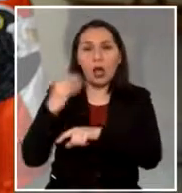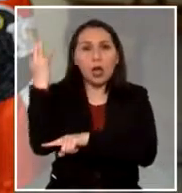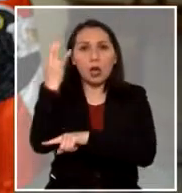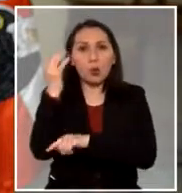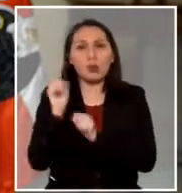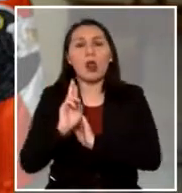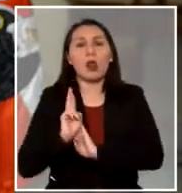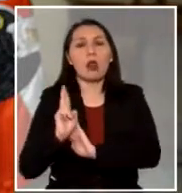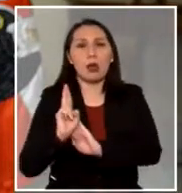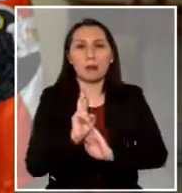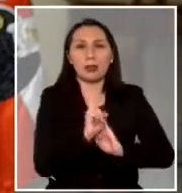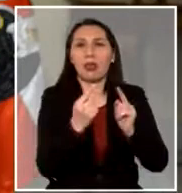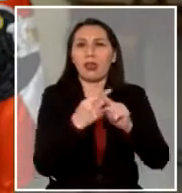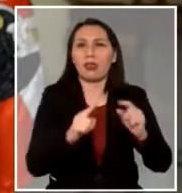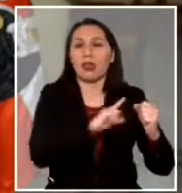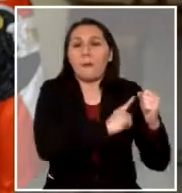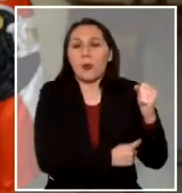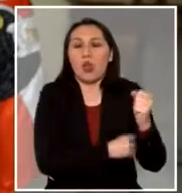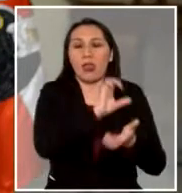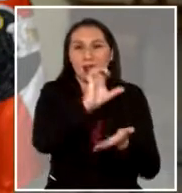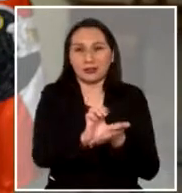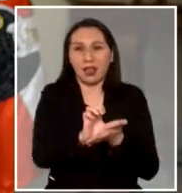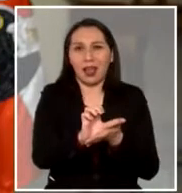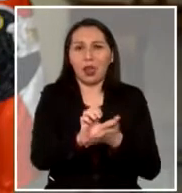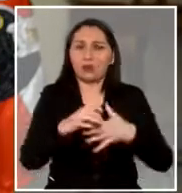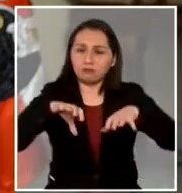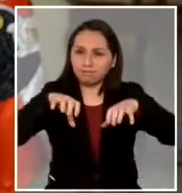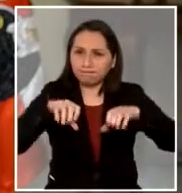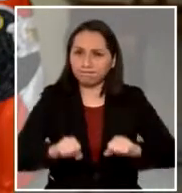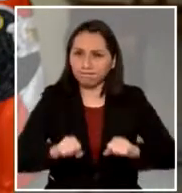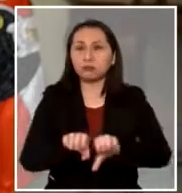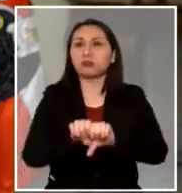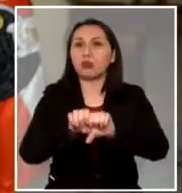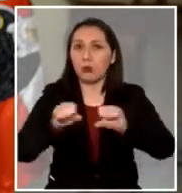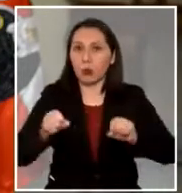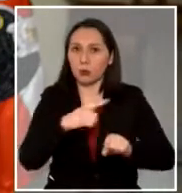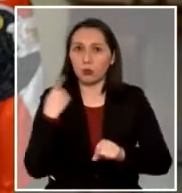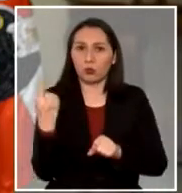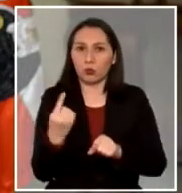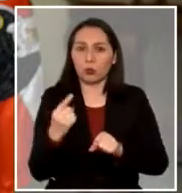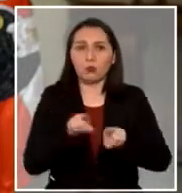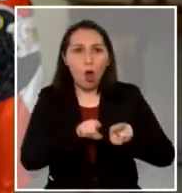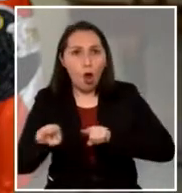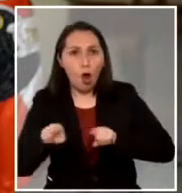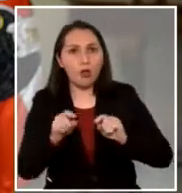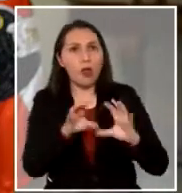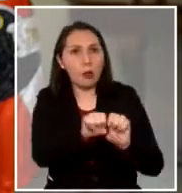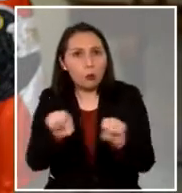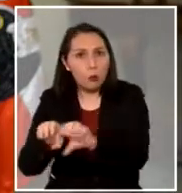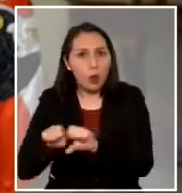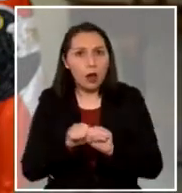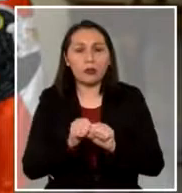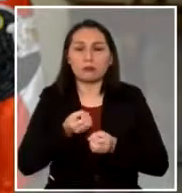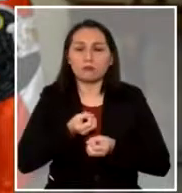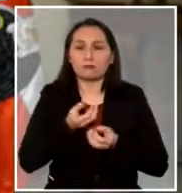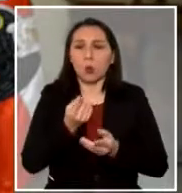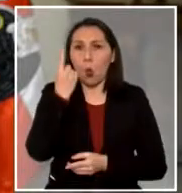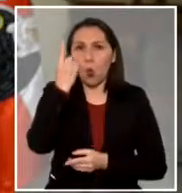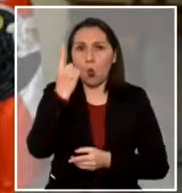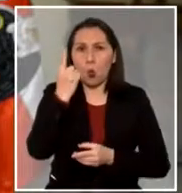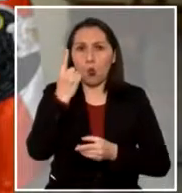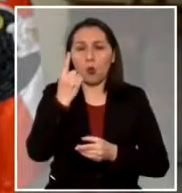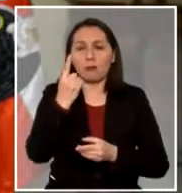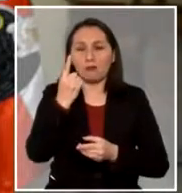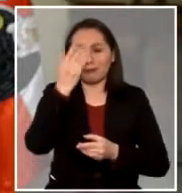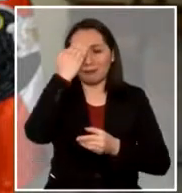representantes de los distintos poderes del estado para consolidar este compromiso coordinarnos y manifestarnos como un solo